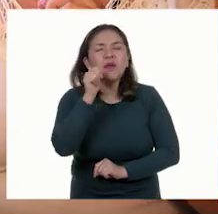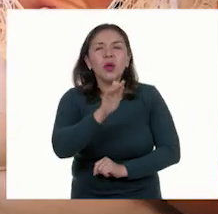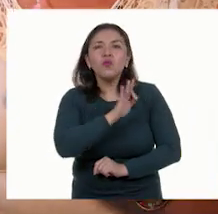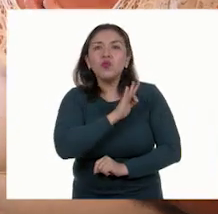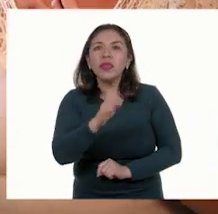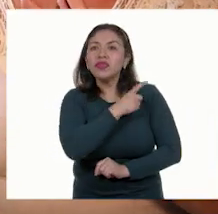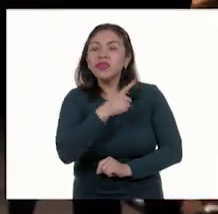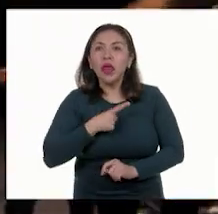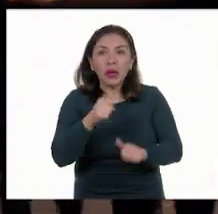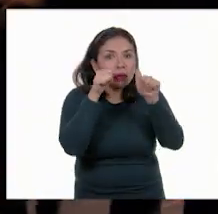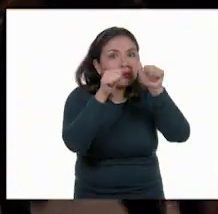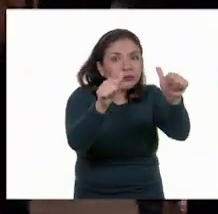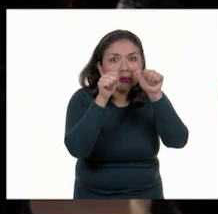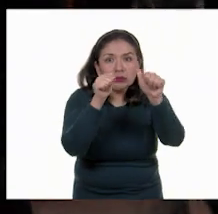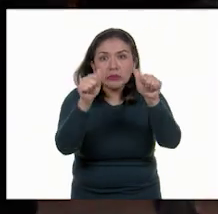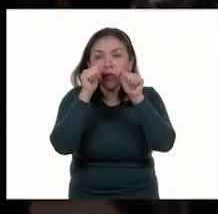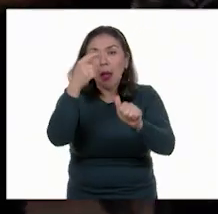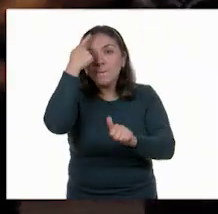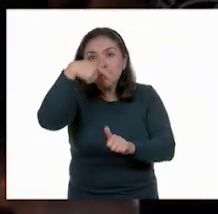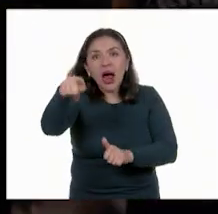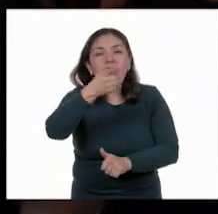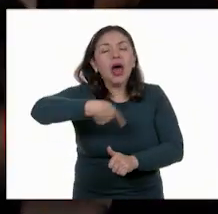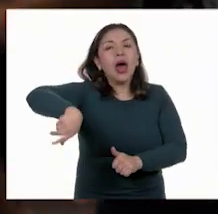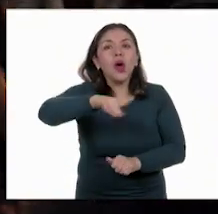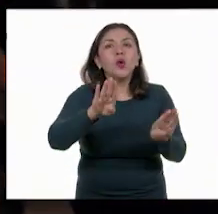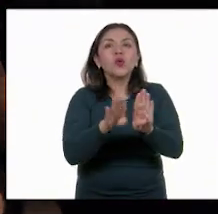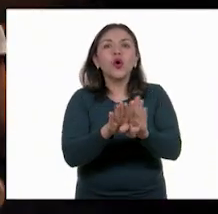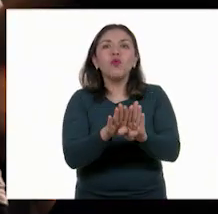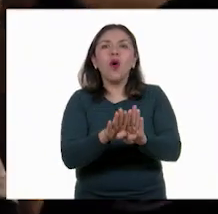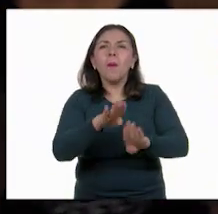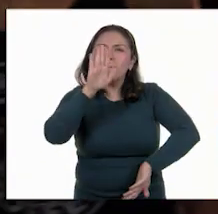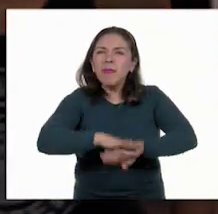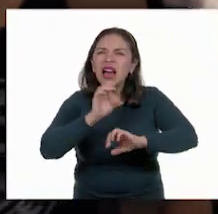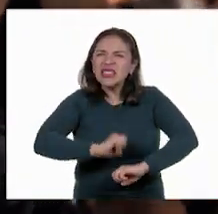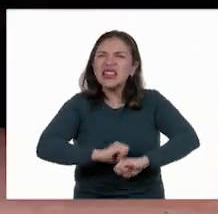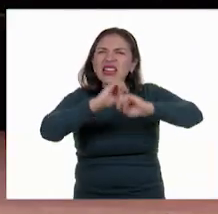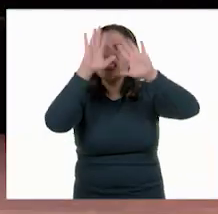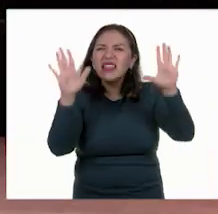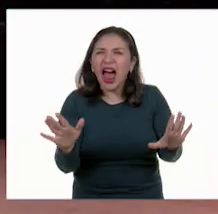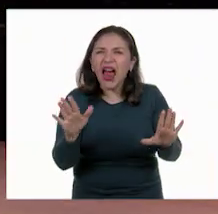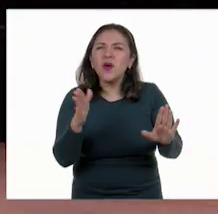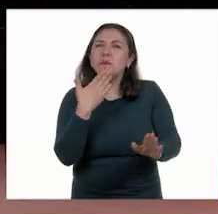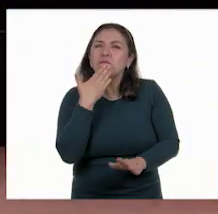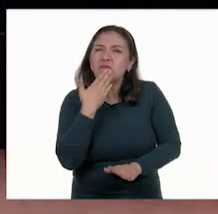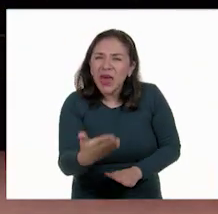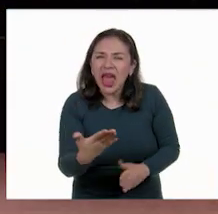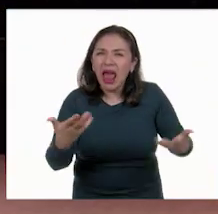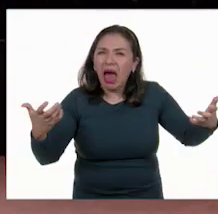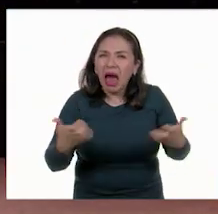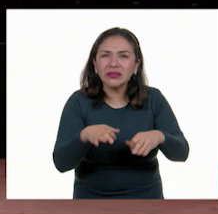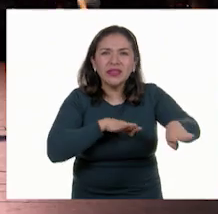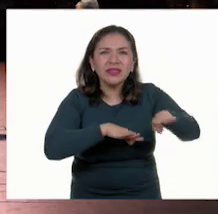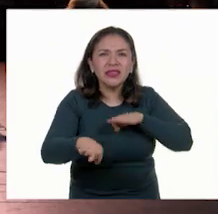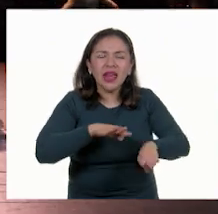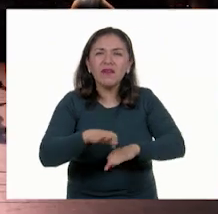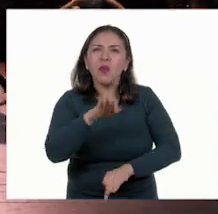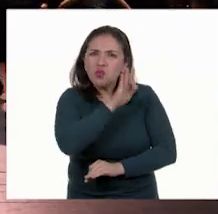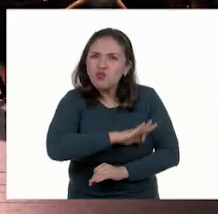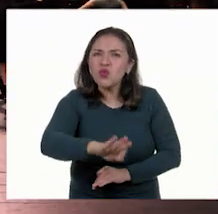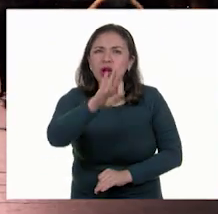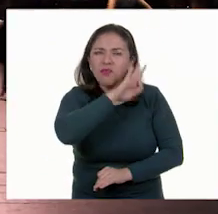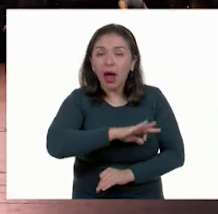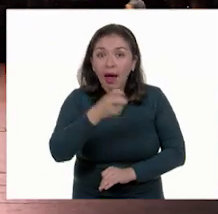esa cuestión de mantener una cabeza clara, lo más objetiva que sea, lo más posible,